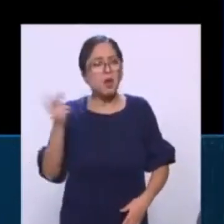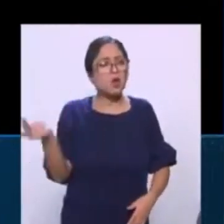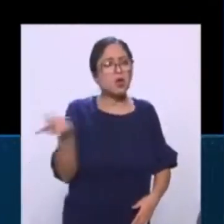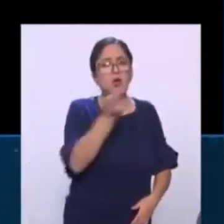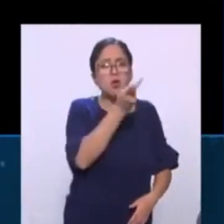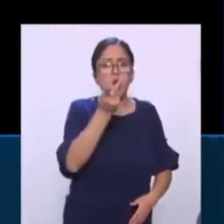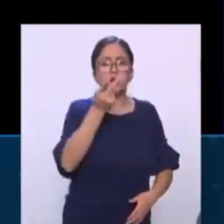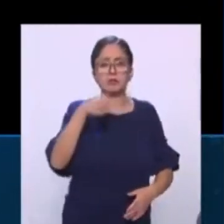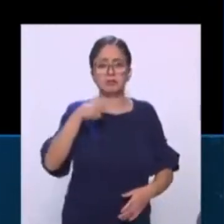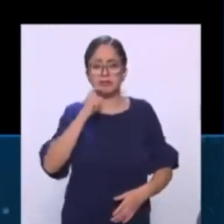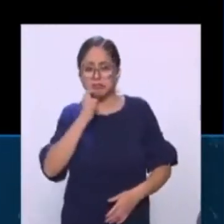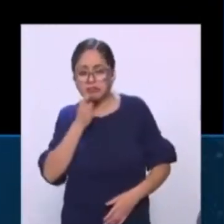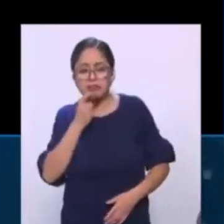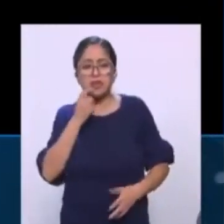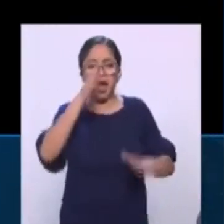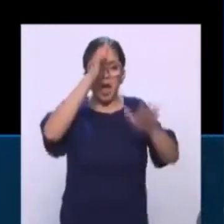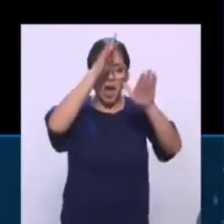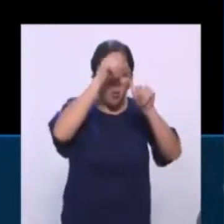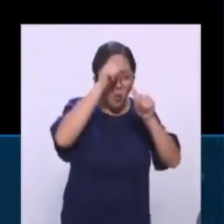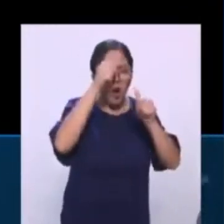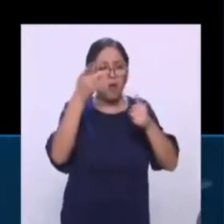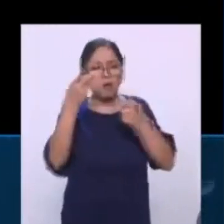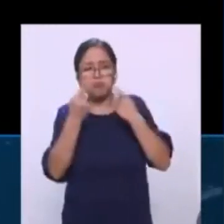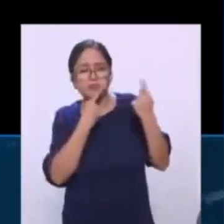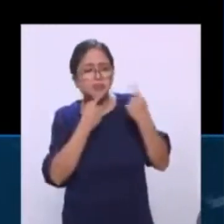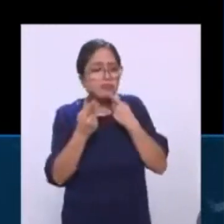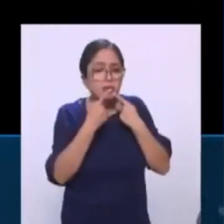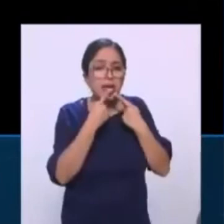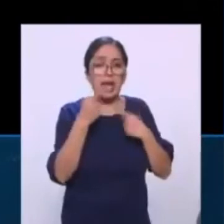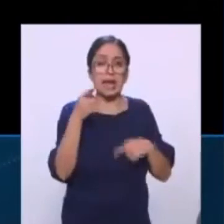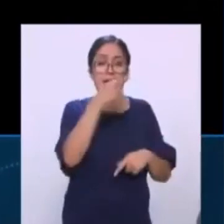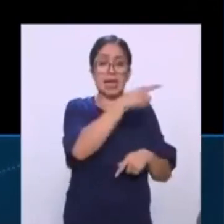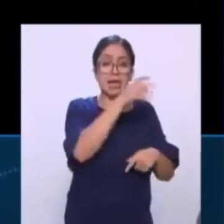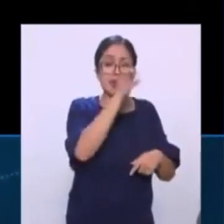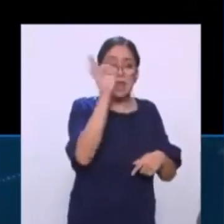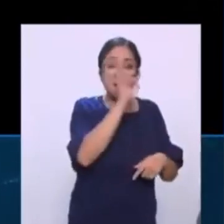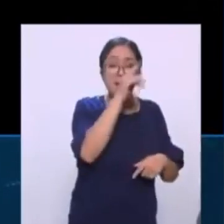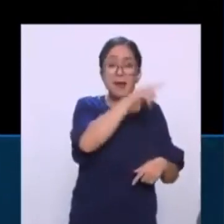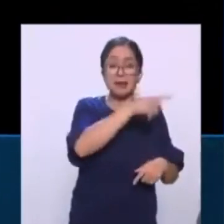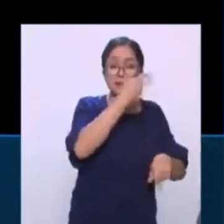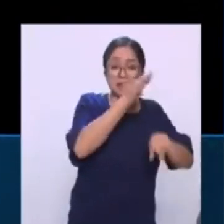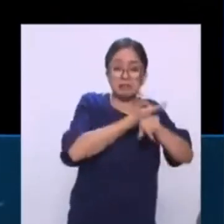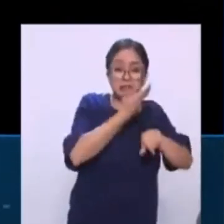enfrentamiento mayor. Hubo indicios, pero no se consumaron, ¿verdad?